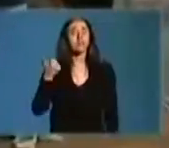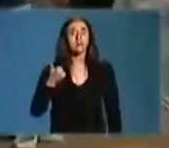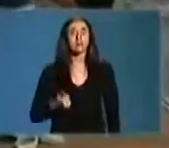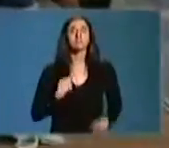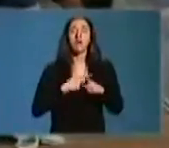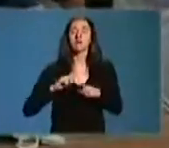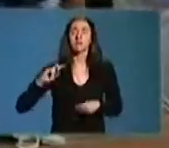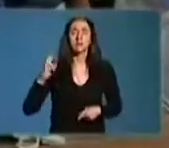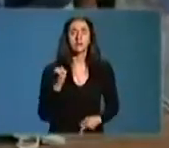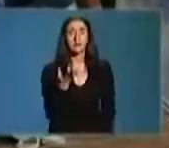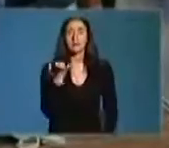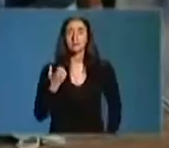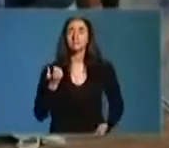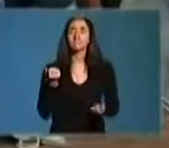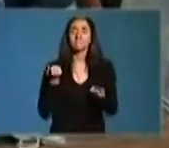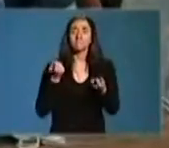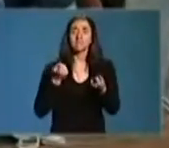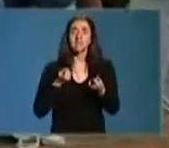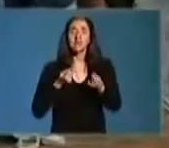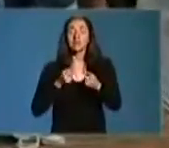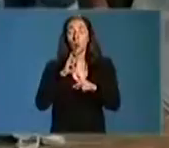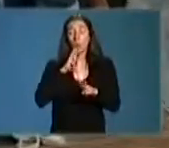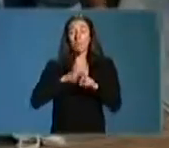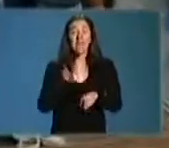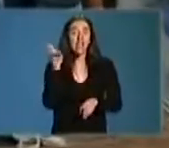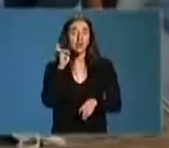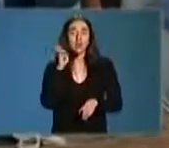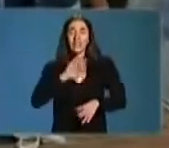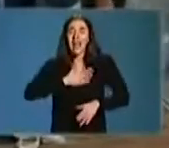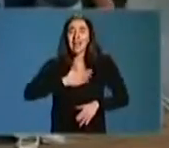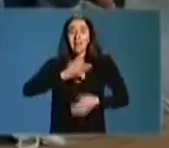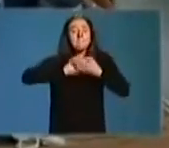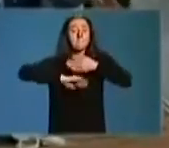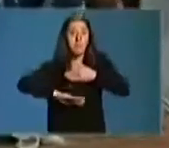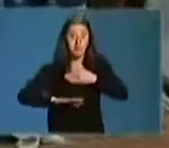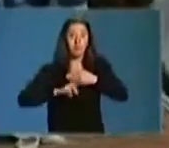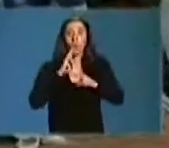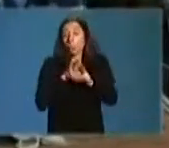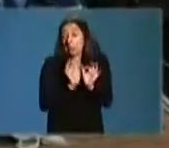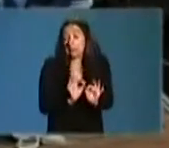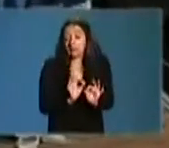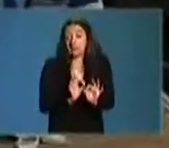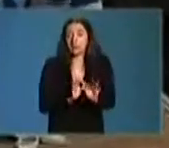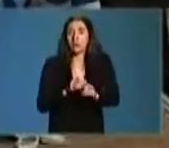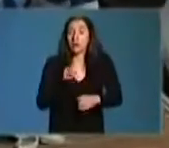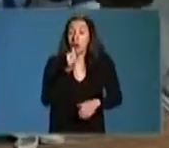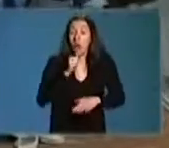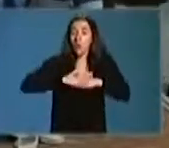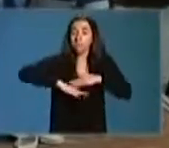actividades que tenemos son escapar esto se llaman scooters de mar que son pues eso para andar por lo haga a una velocidad